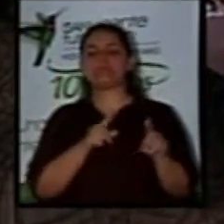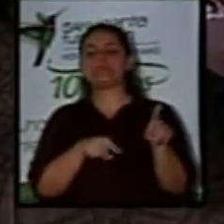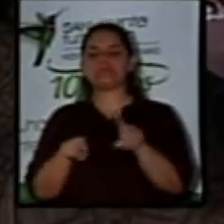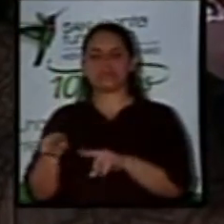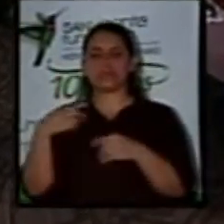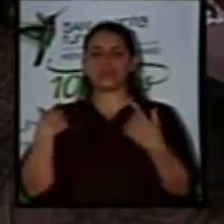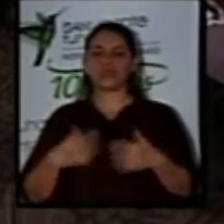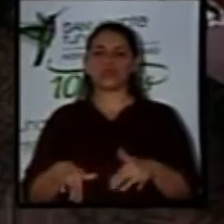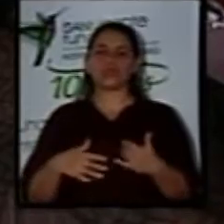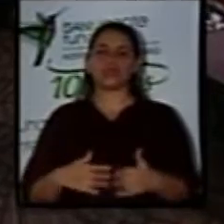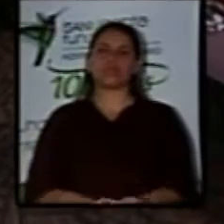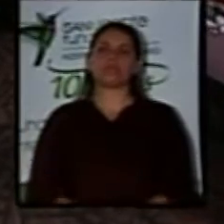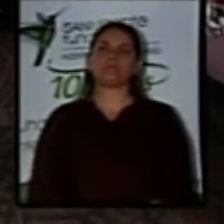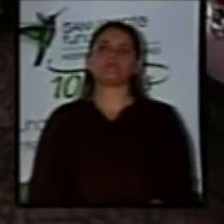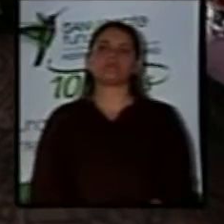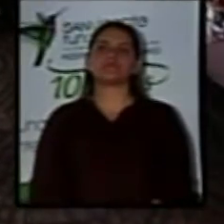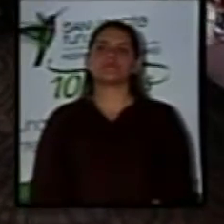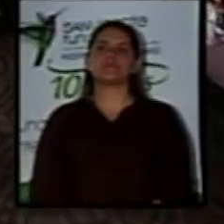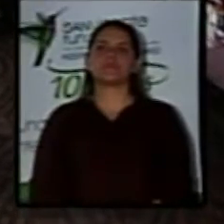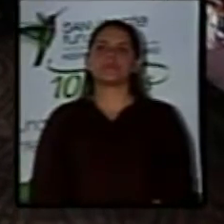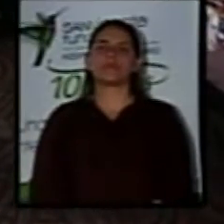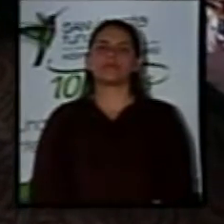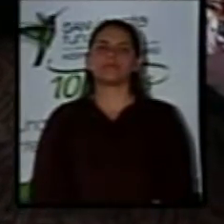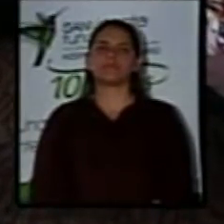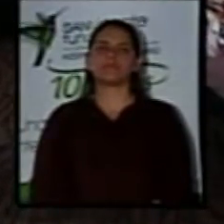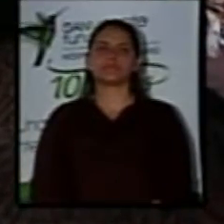que tienen este padecimiento.